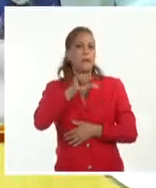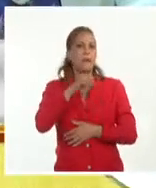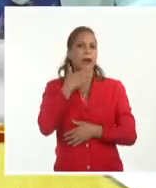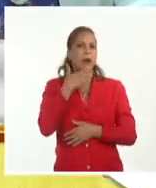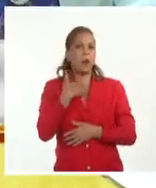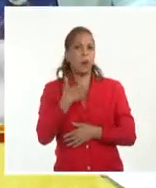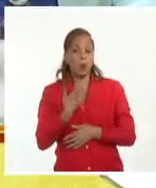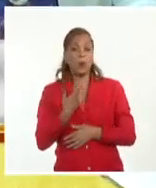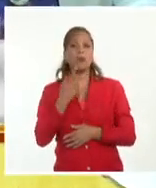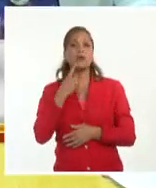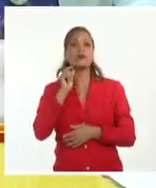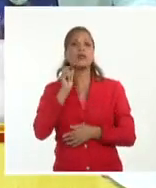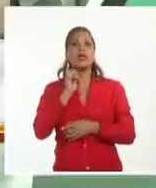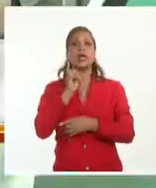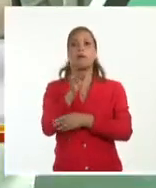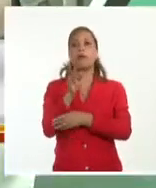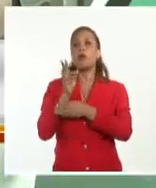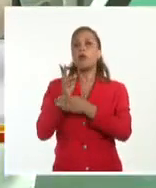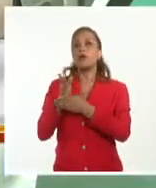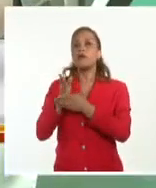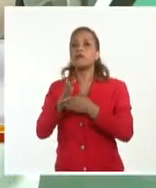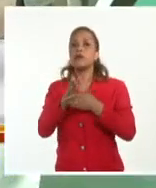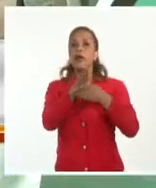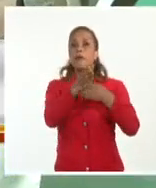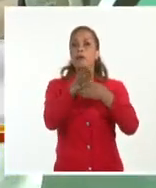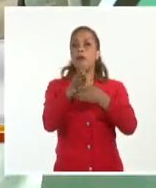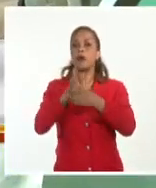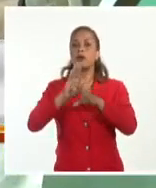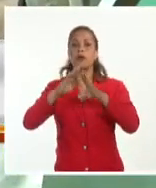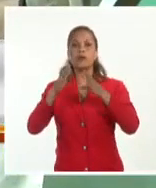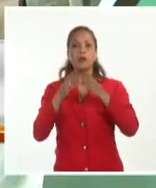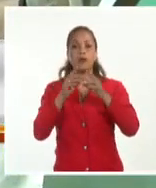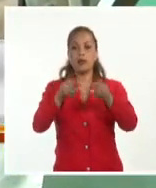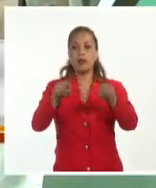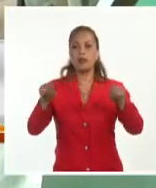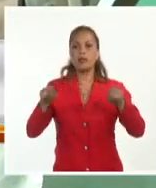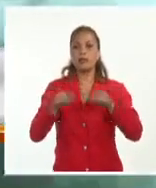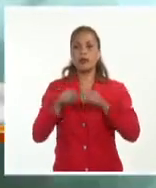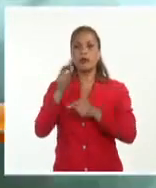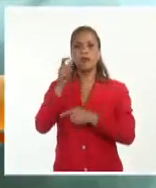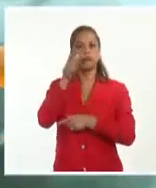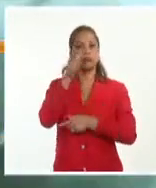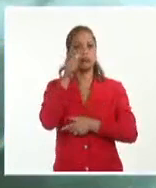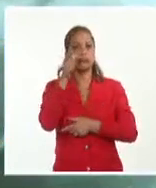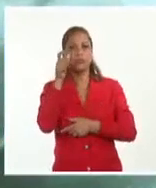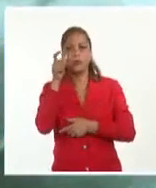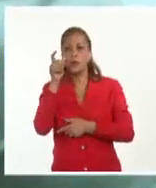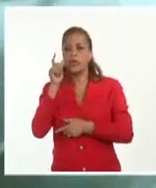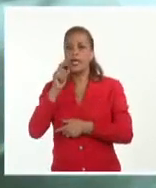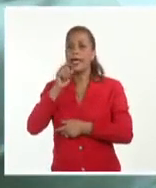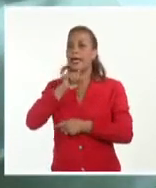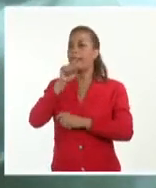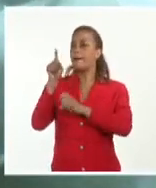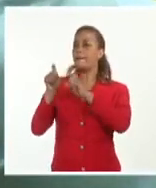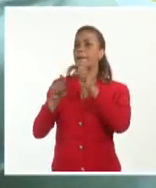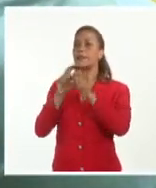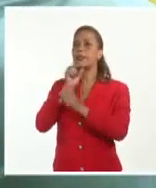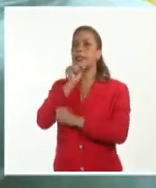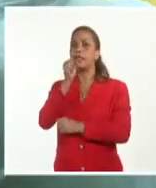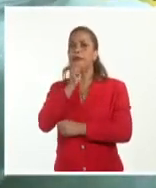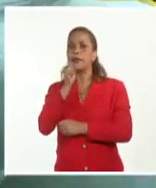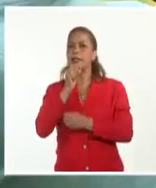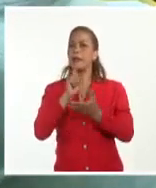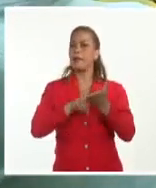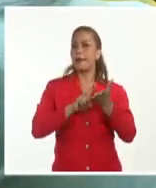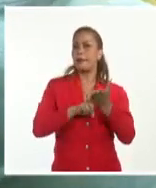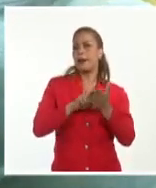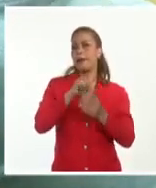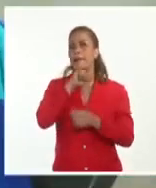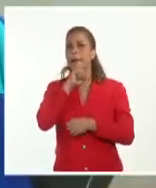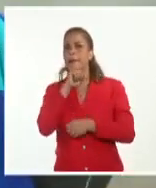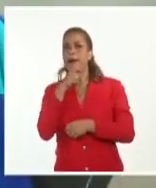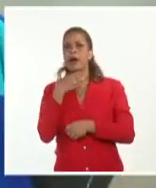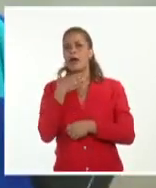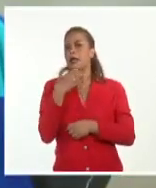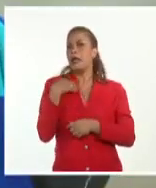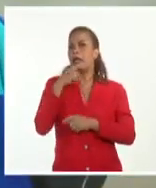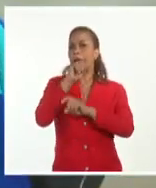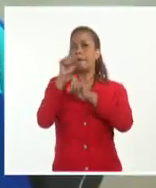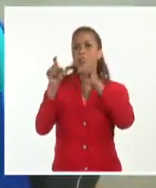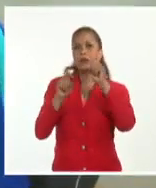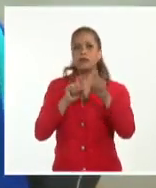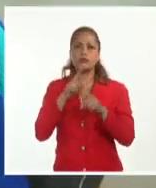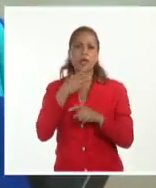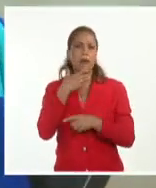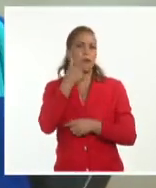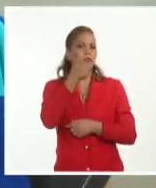hemos dirigido a la sala de observación, a la evaluación de estos sujetos, la entrevista con los padres, los niños, cómo supieron de este ensayo.